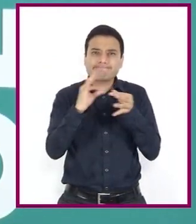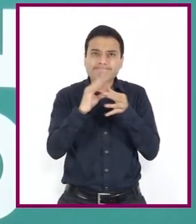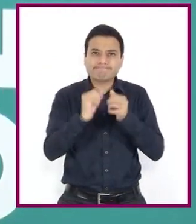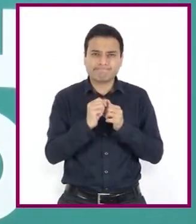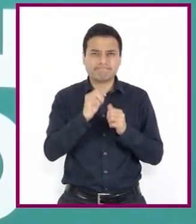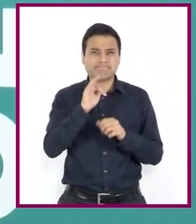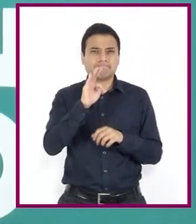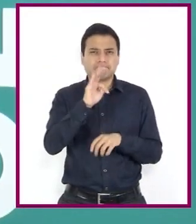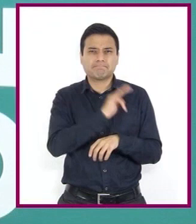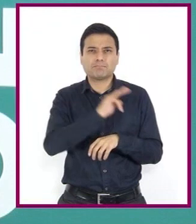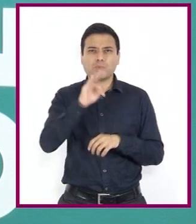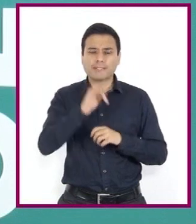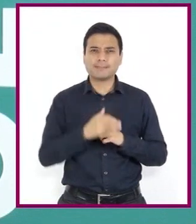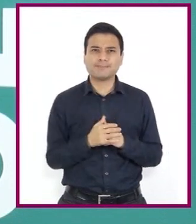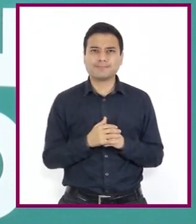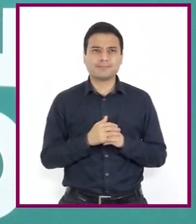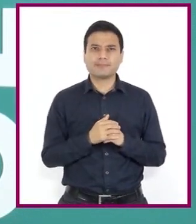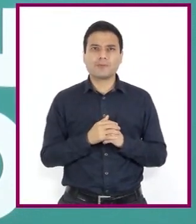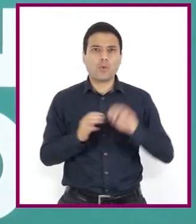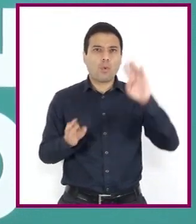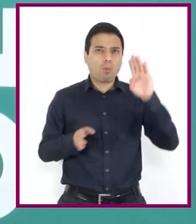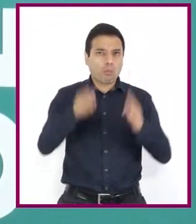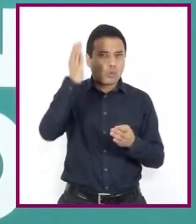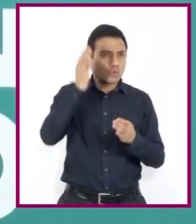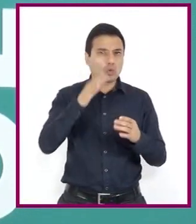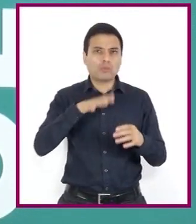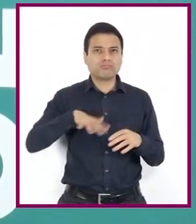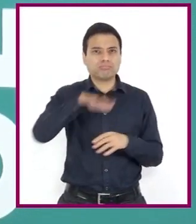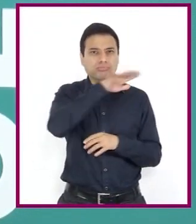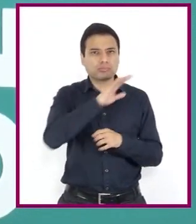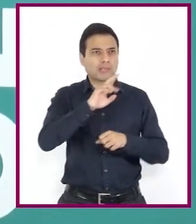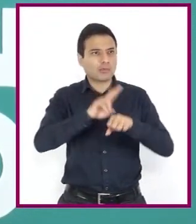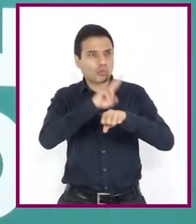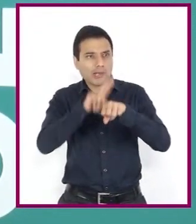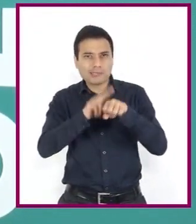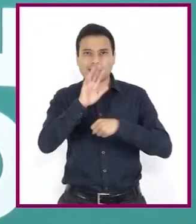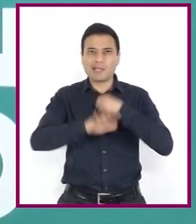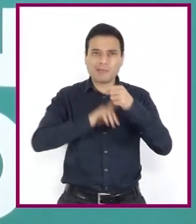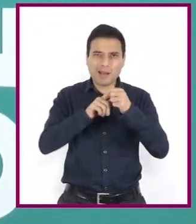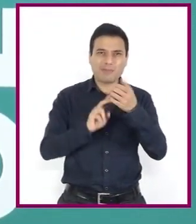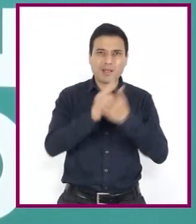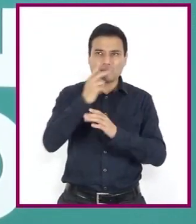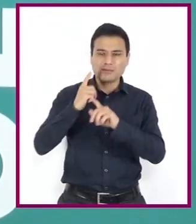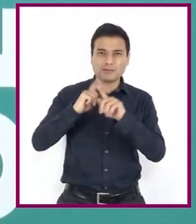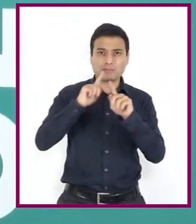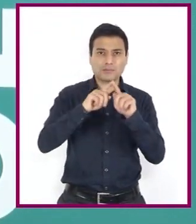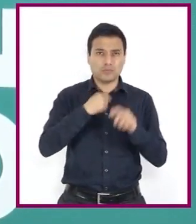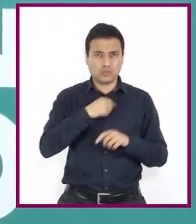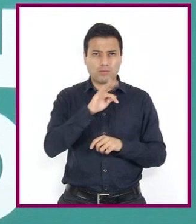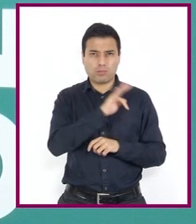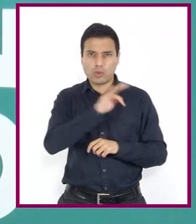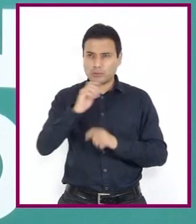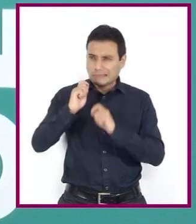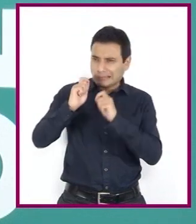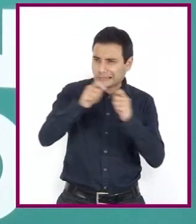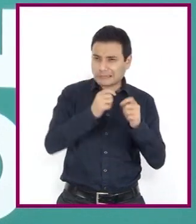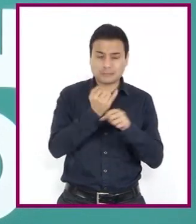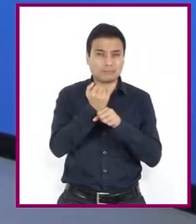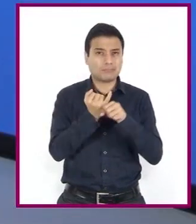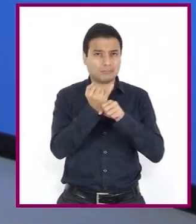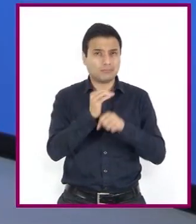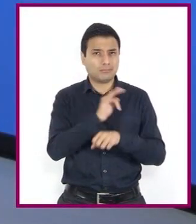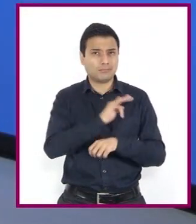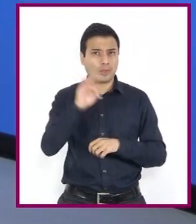y coherente a lo que ocurre en la naturaleza desde el contexto de ciencia escolar, de una manera